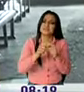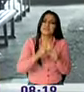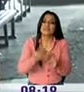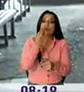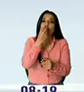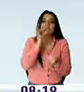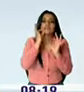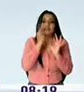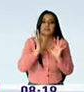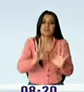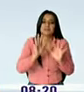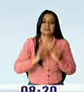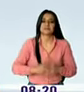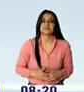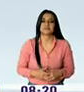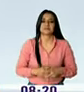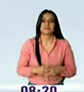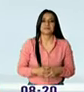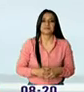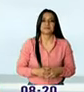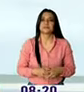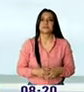mariscos.